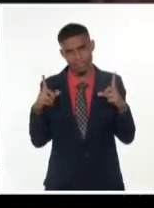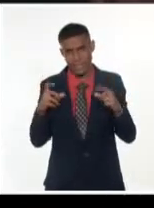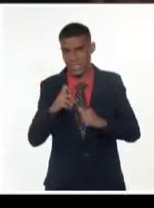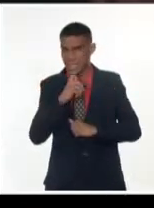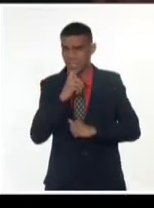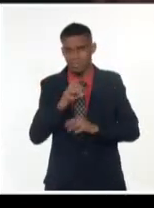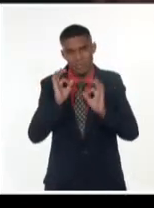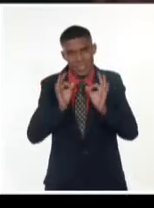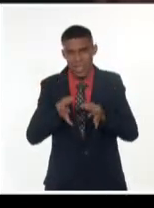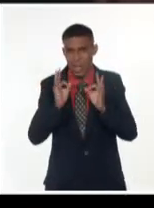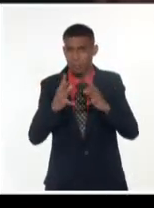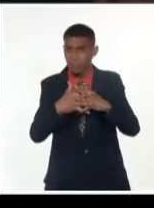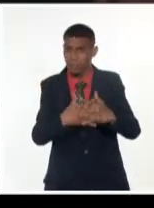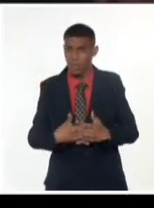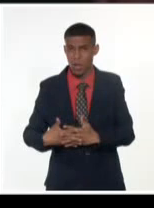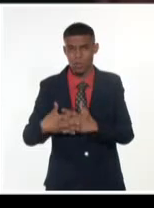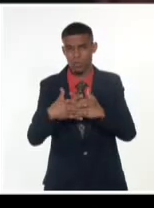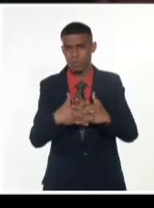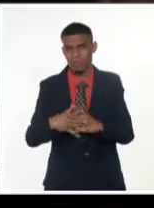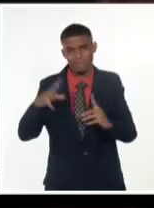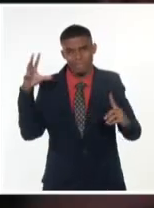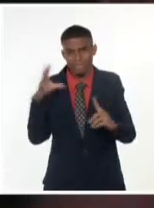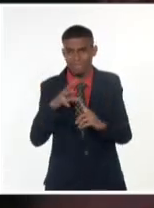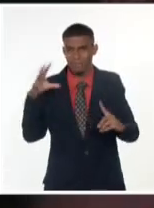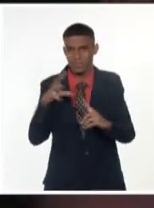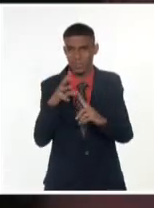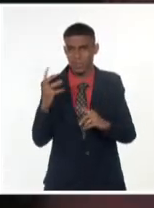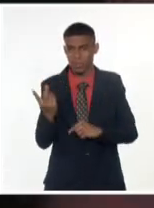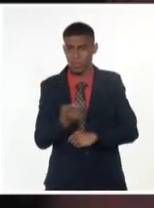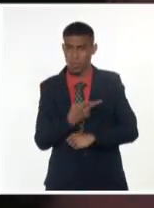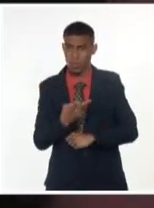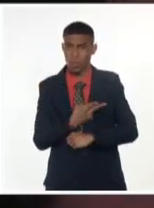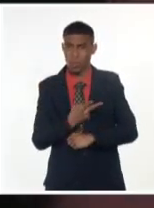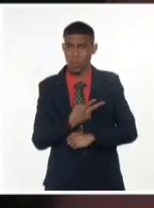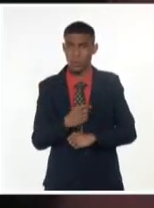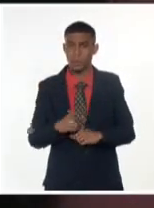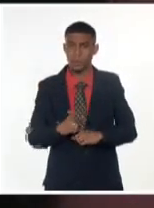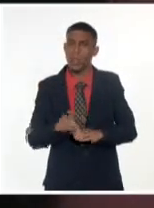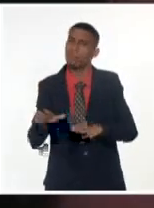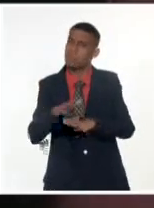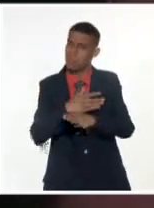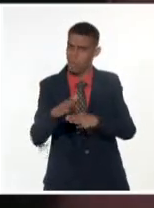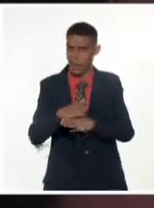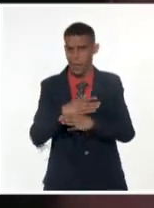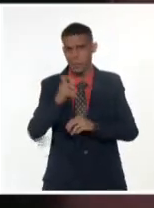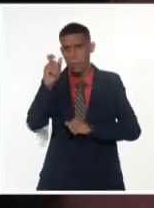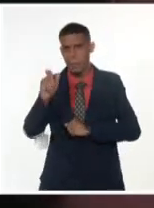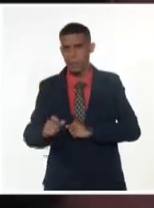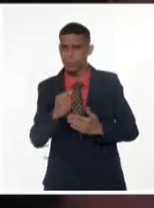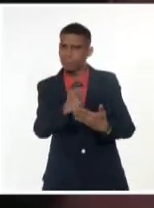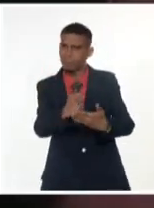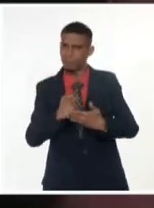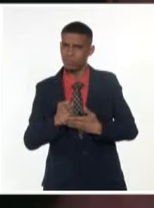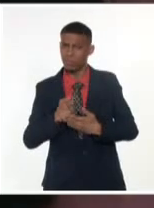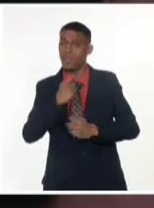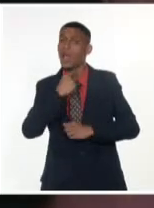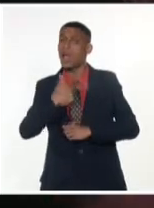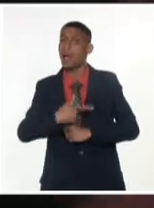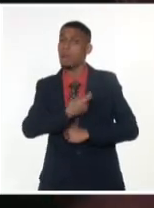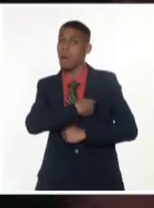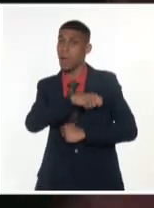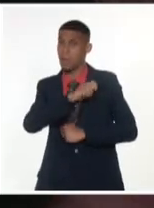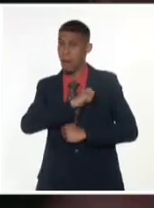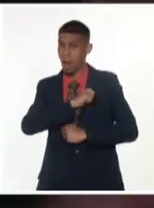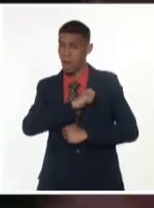siendo la expresión de solidaridad. El cariño que estamos recibiendo por parte de españoles de todas las